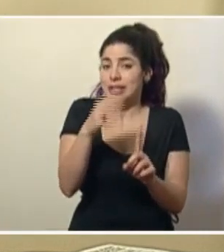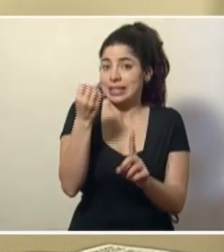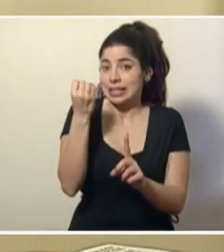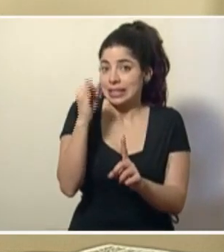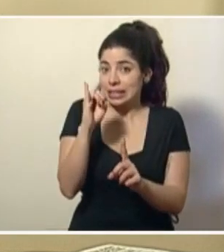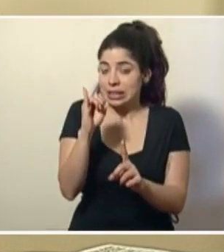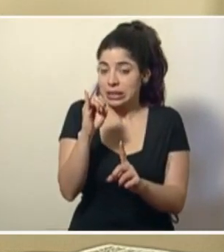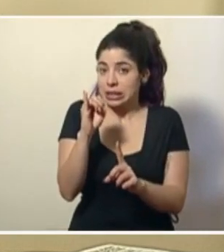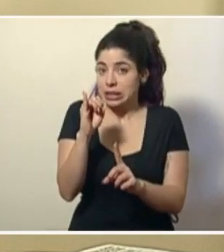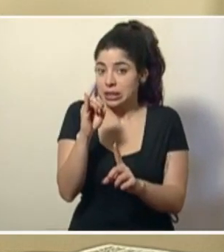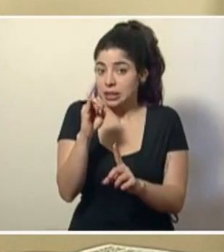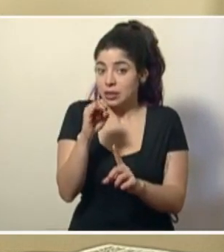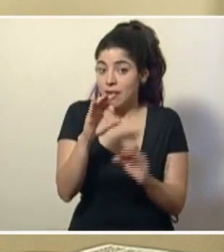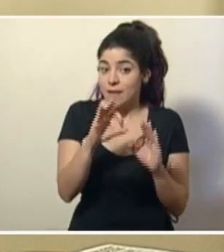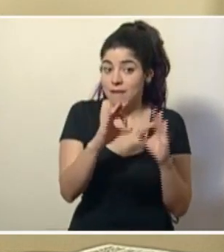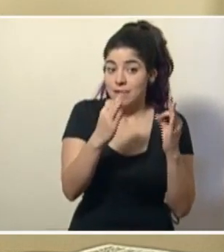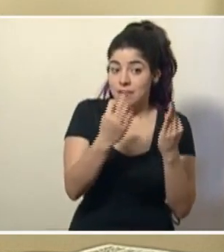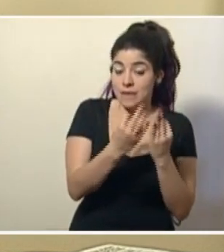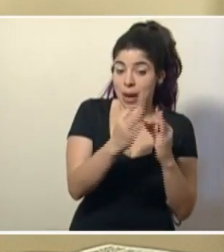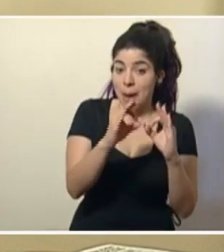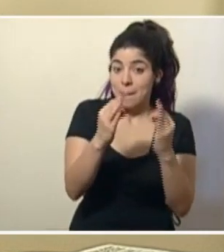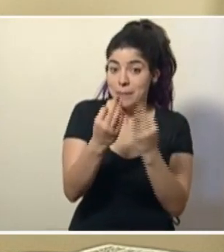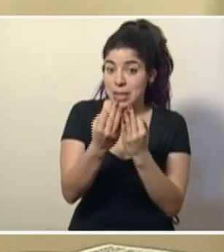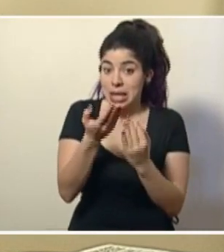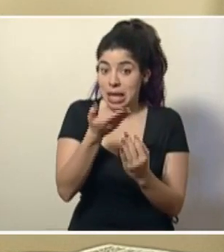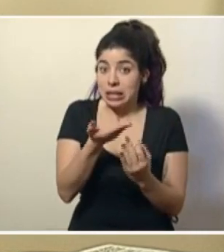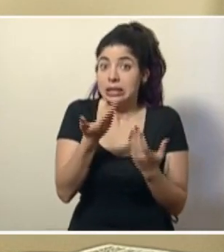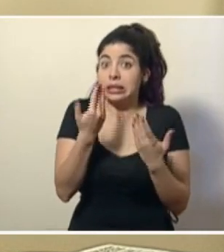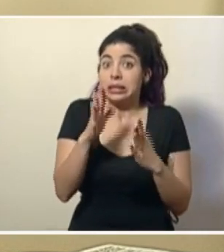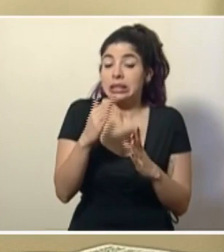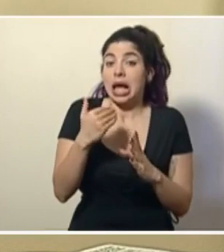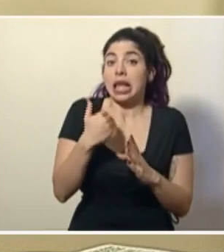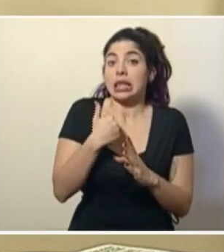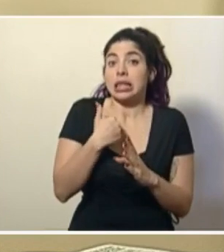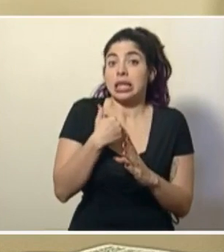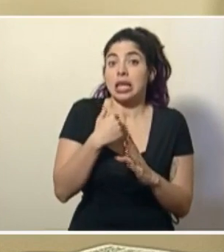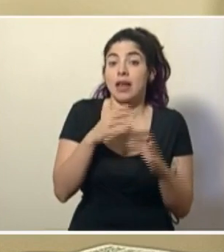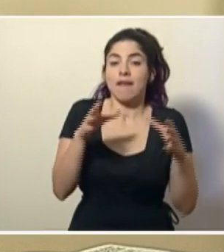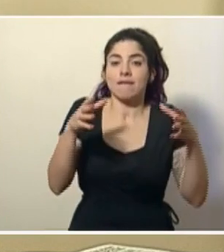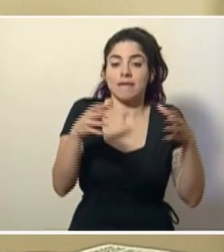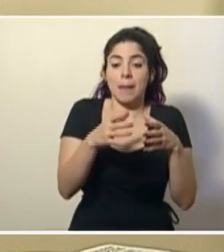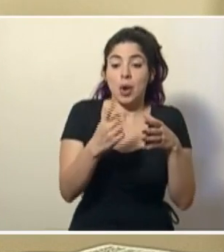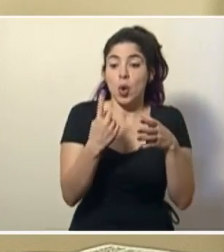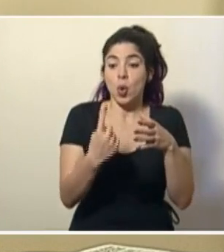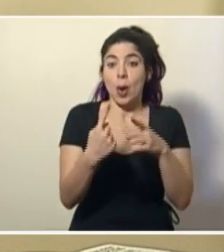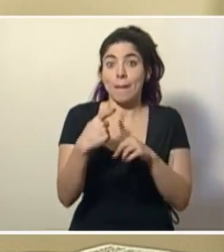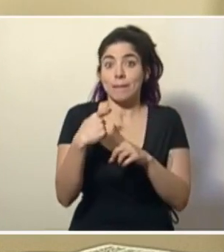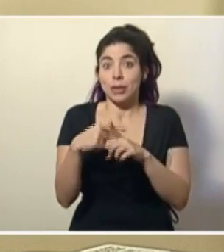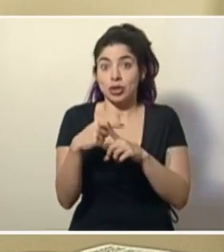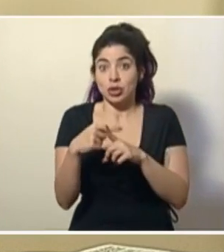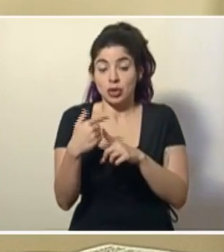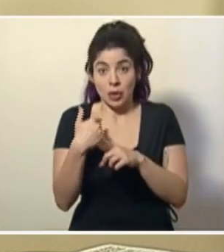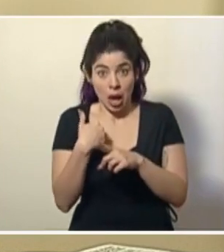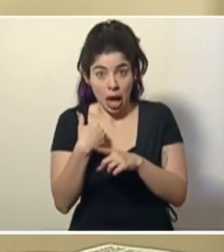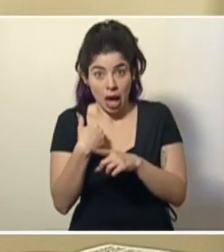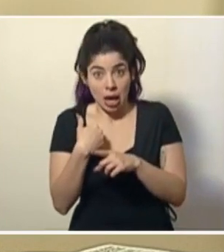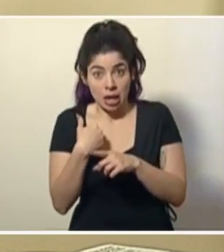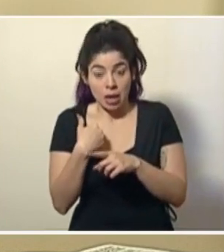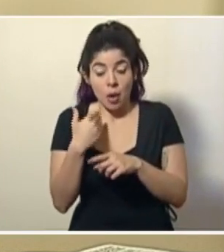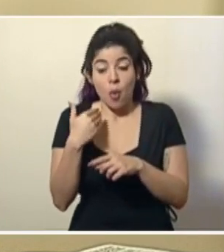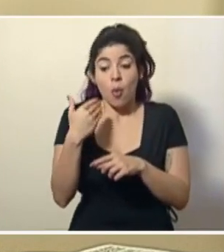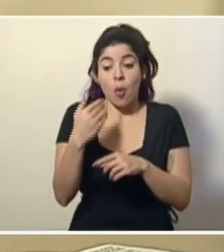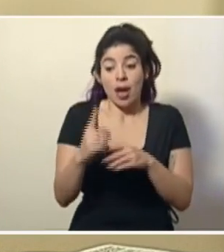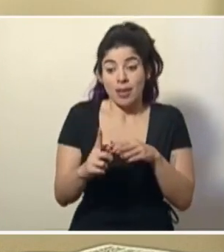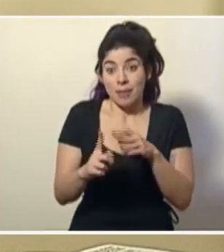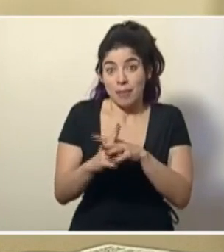son familias donde ya hay un familiar positivo, donde una vez